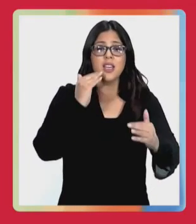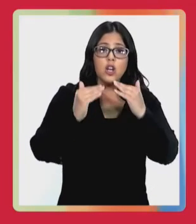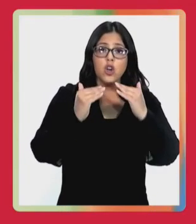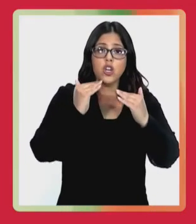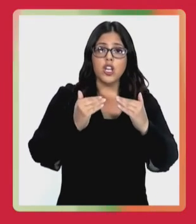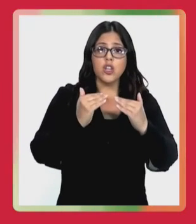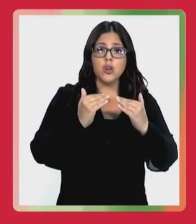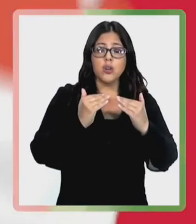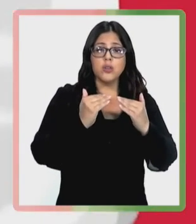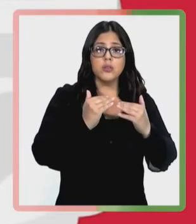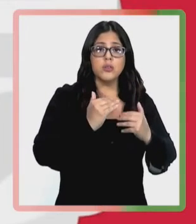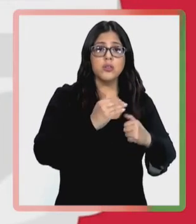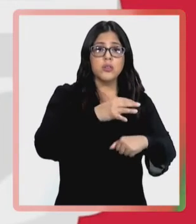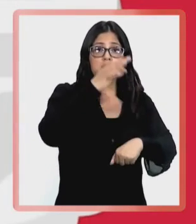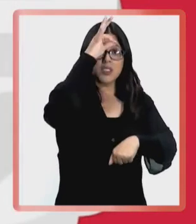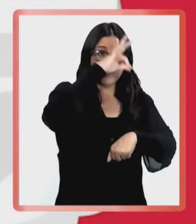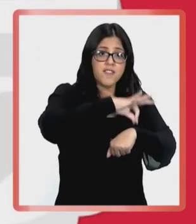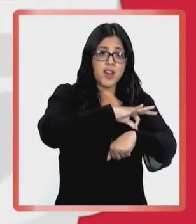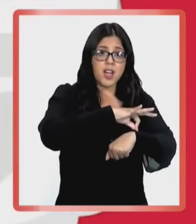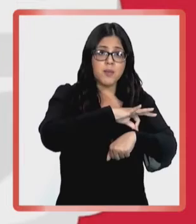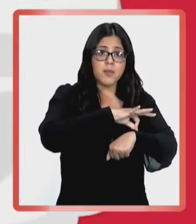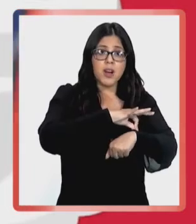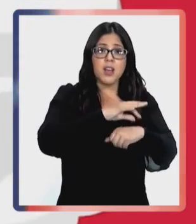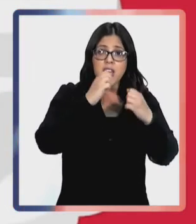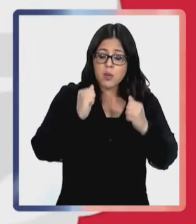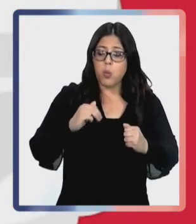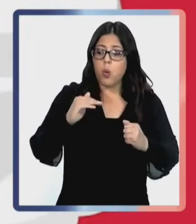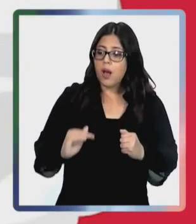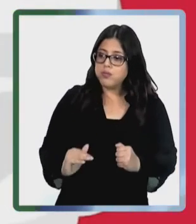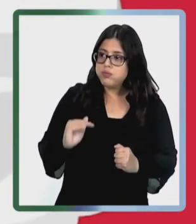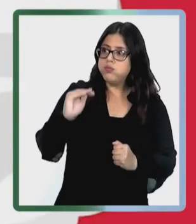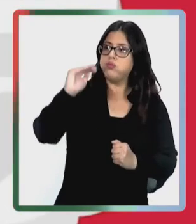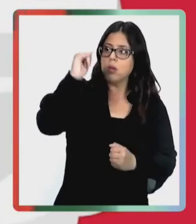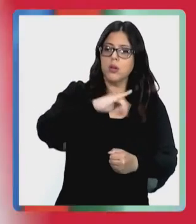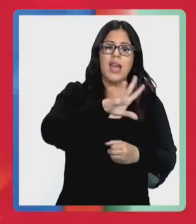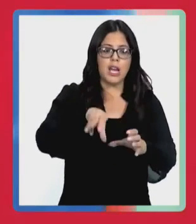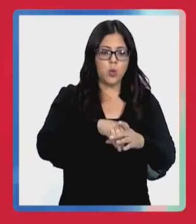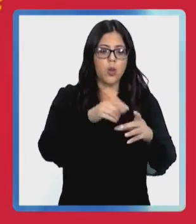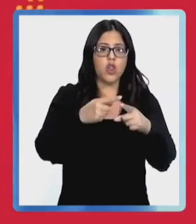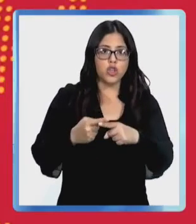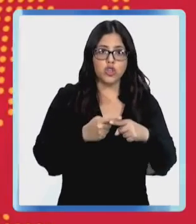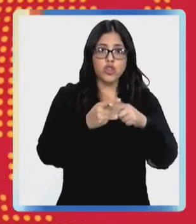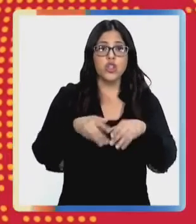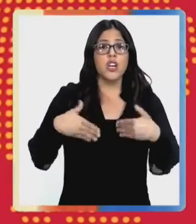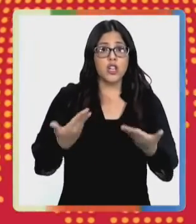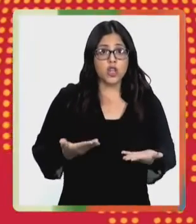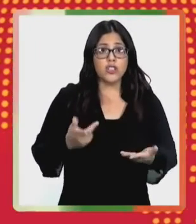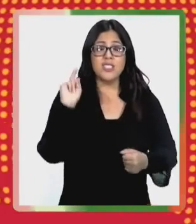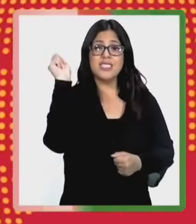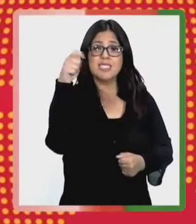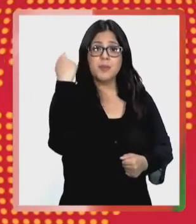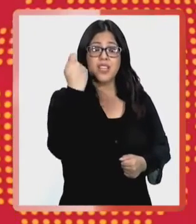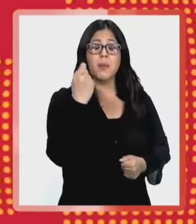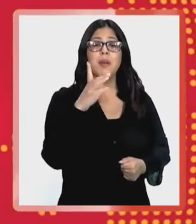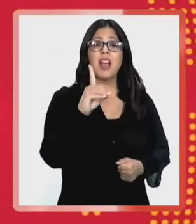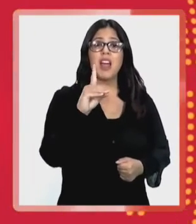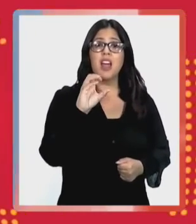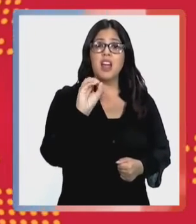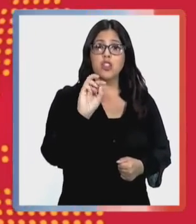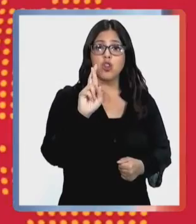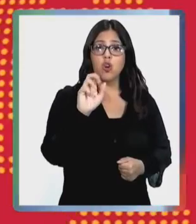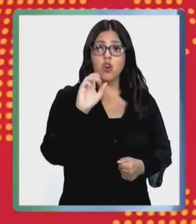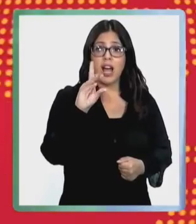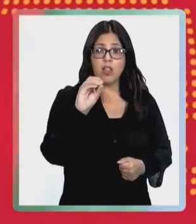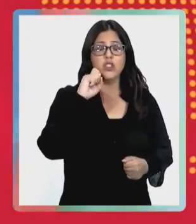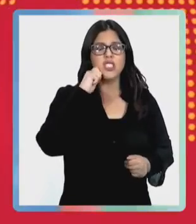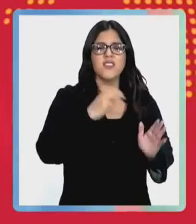puedan convertirse en adultos incluidos socialmente. Entonces, Septiembre Dorado es una iniciativa que lo que busca es